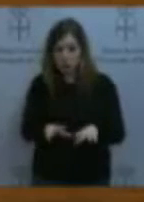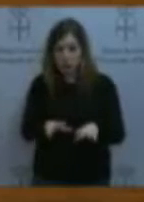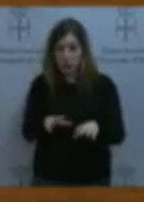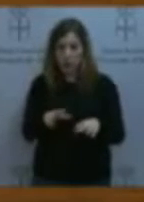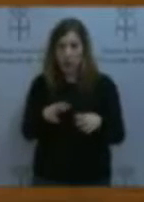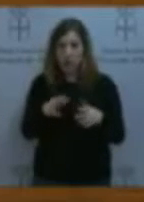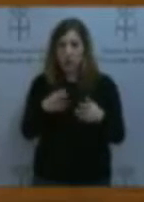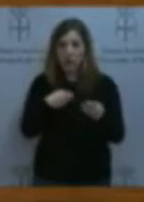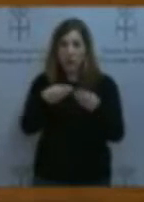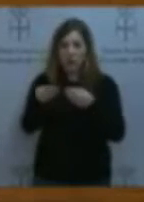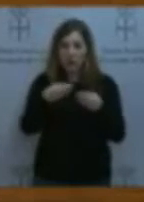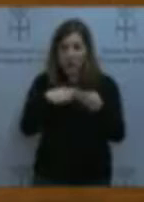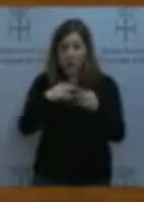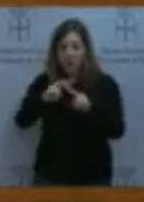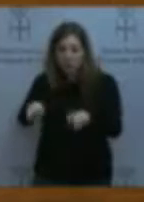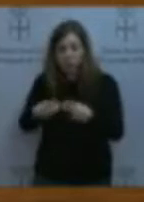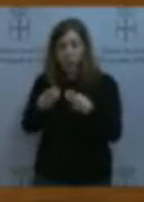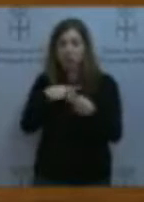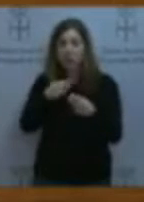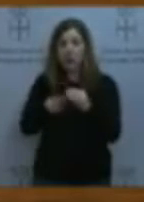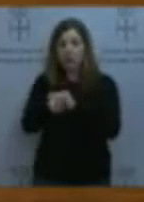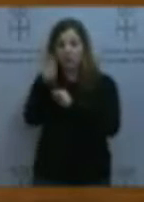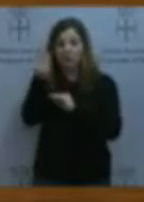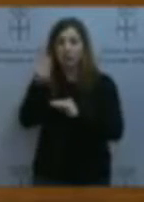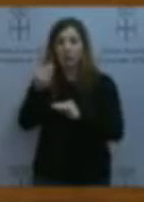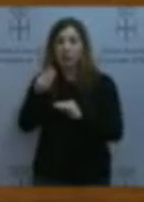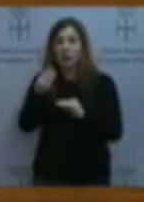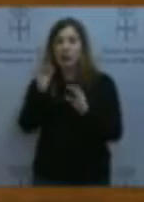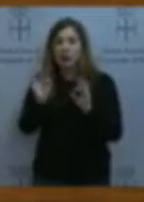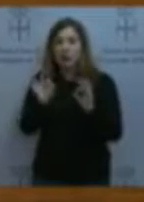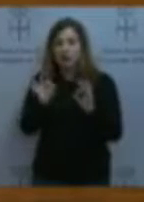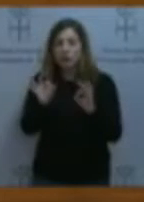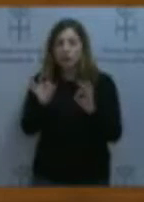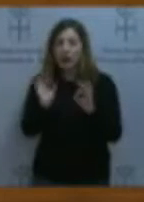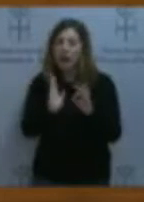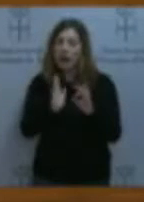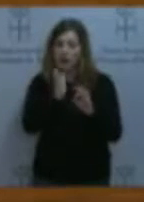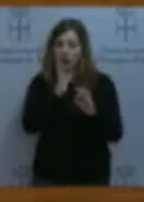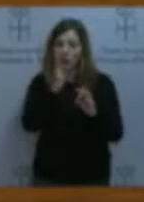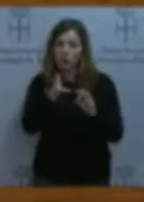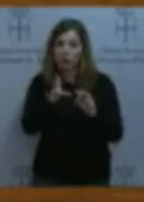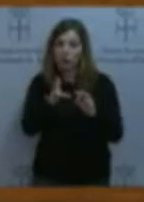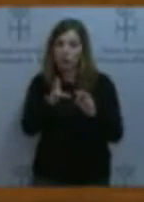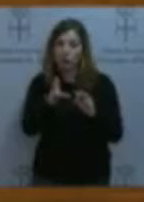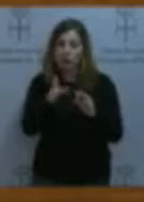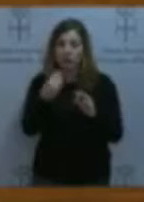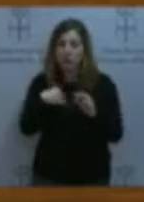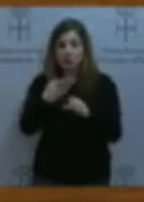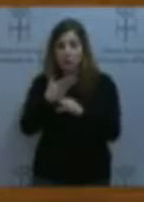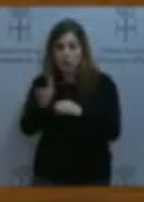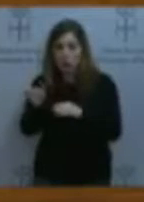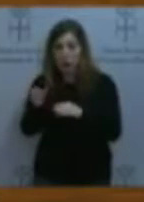producen una degradación de los compuestos que se producen, que hay dentro de la misma fracción, que terminan por inutilizar